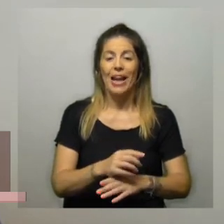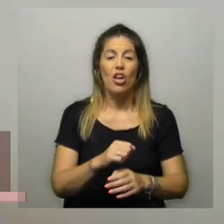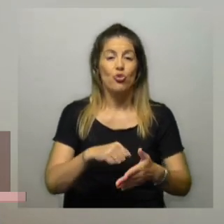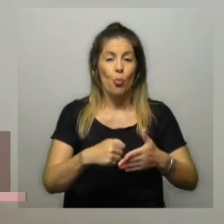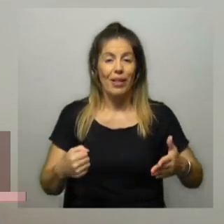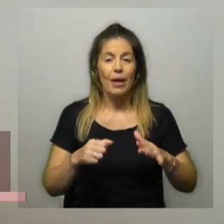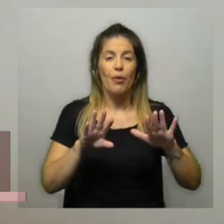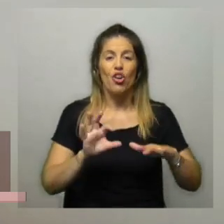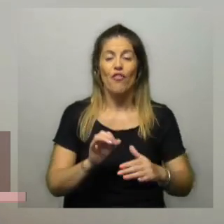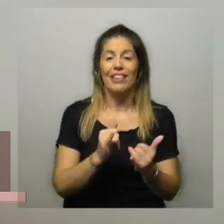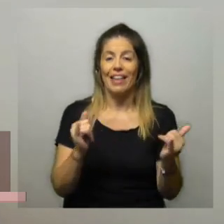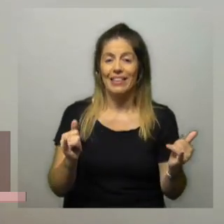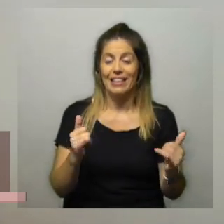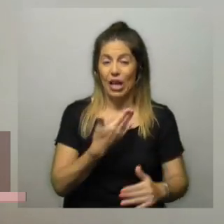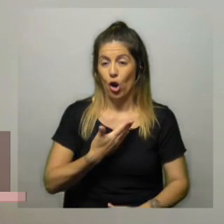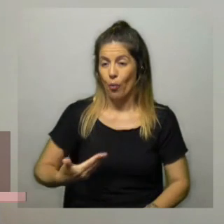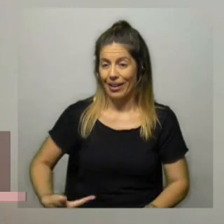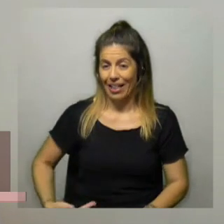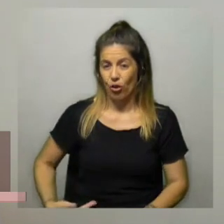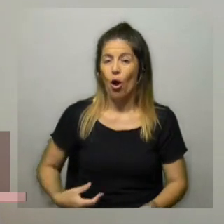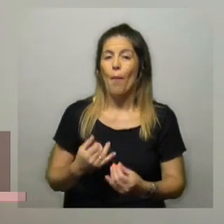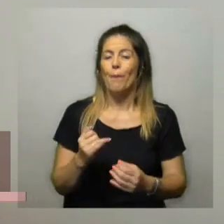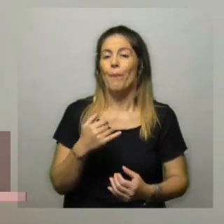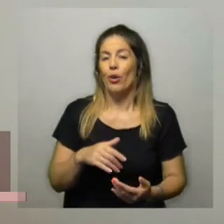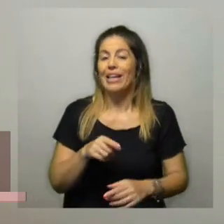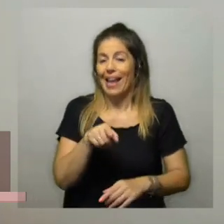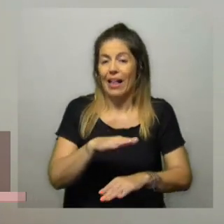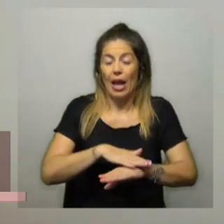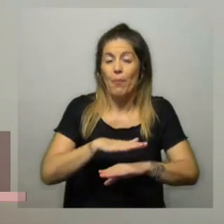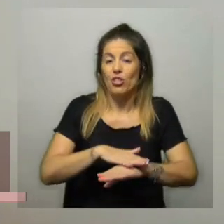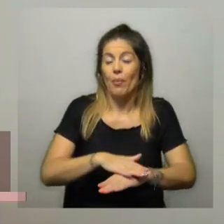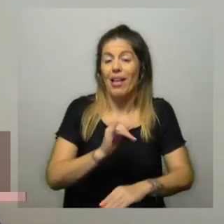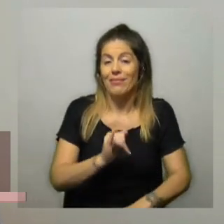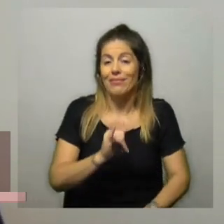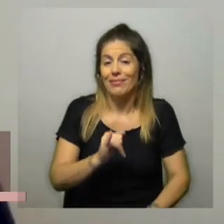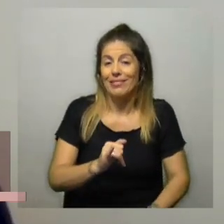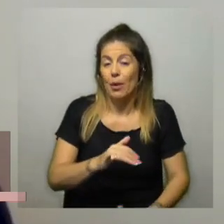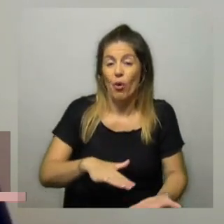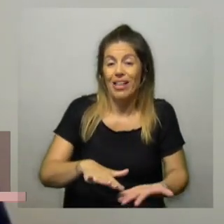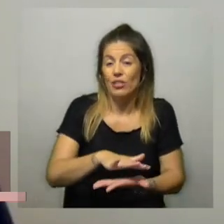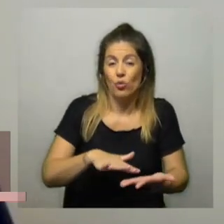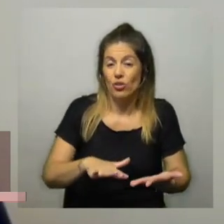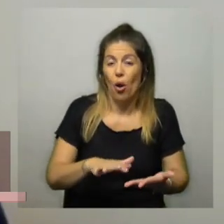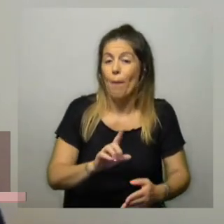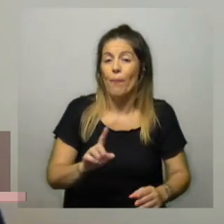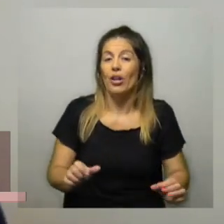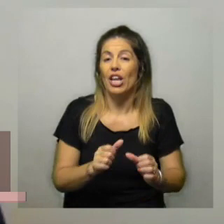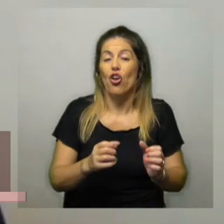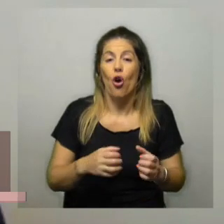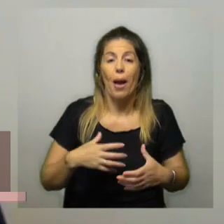por 90 días al gobernador, porque sí tiene responsabilidad, obviamente, por lo ocurrido. ¿Por qué? Porque él no